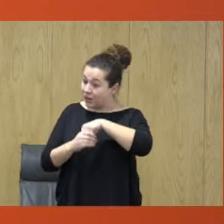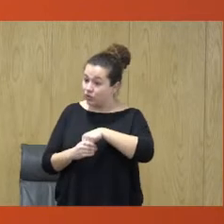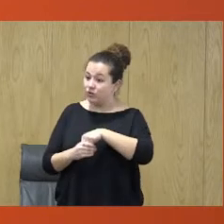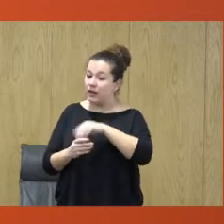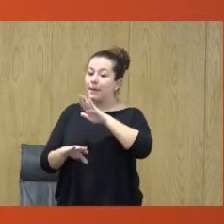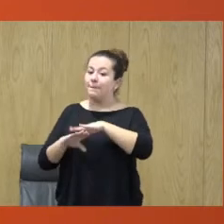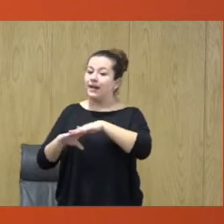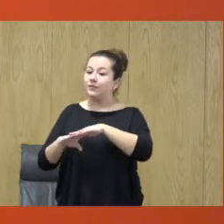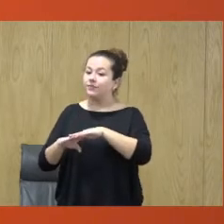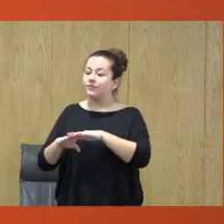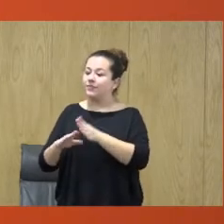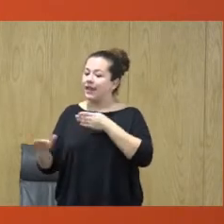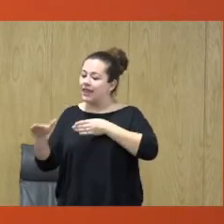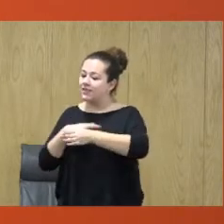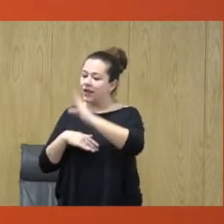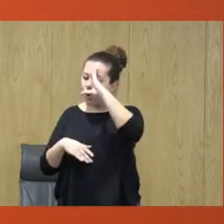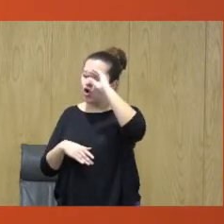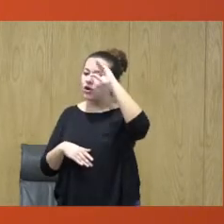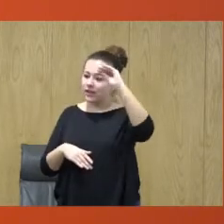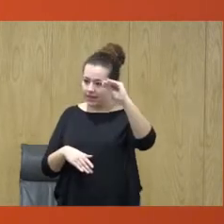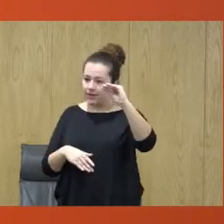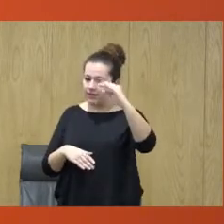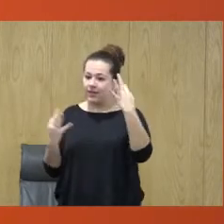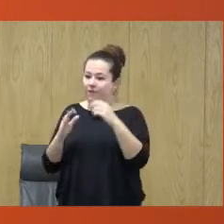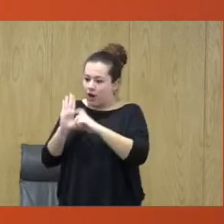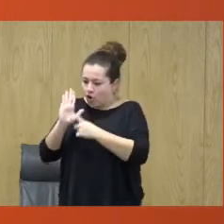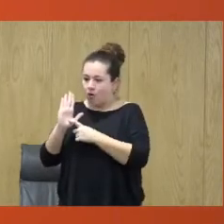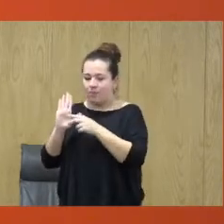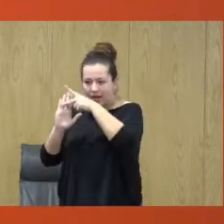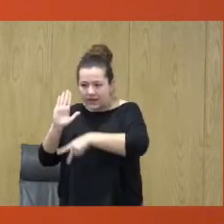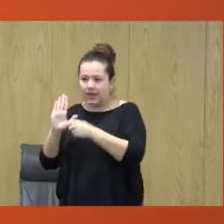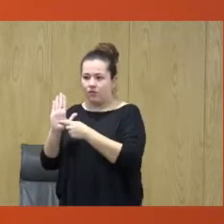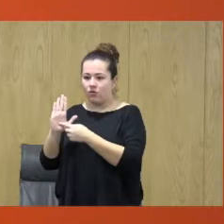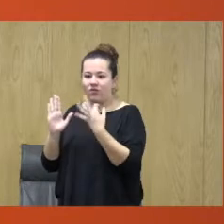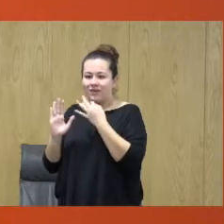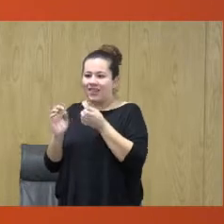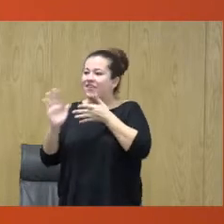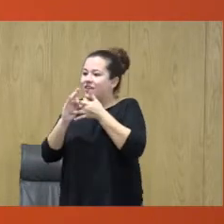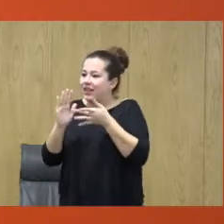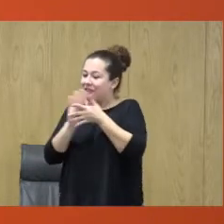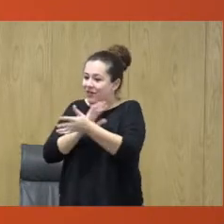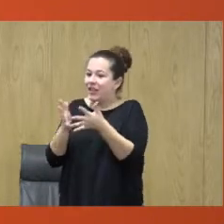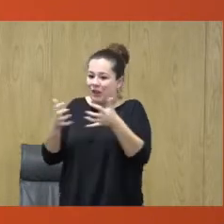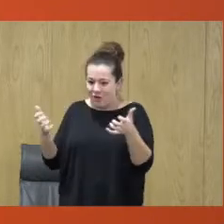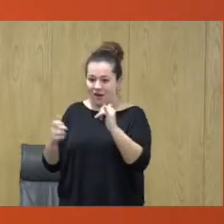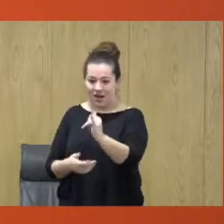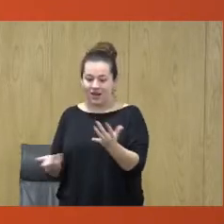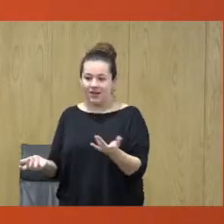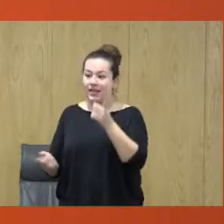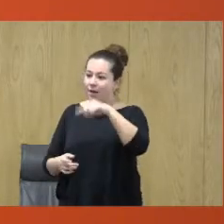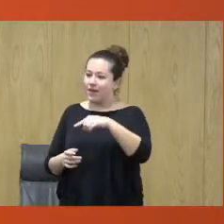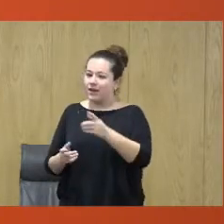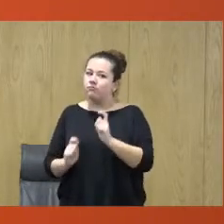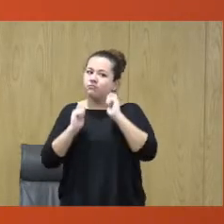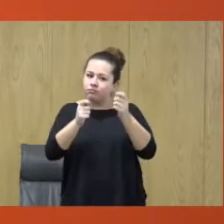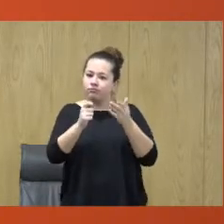que la accesibilidad cognitiva tenga soporte normativo, tenga noción, tenga definición y se encomiende al Gobierno, se